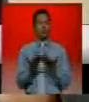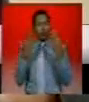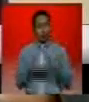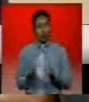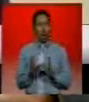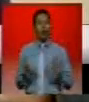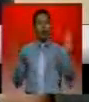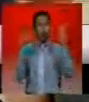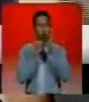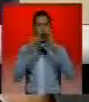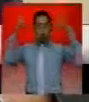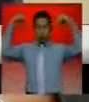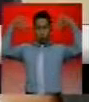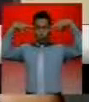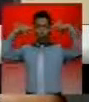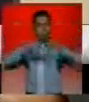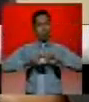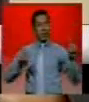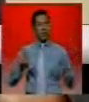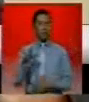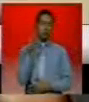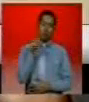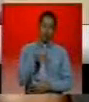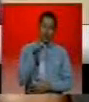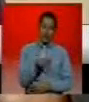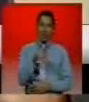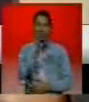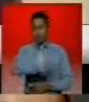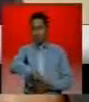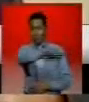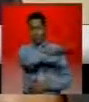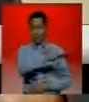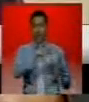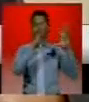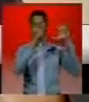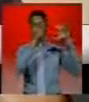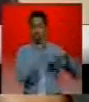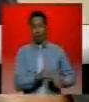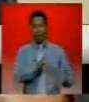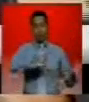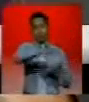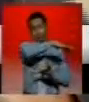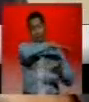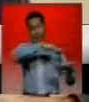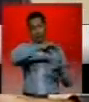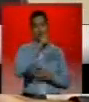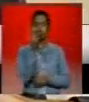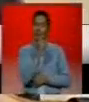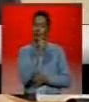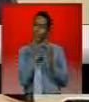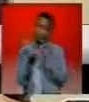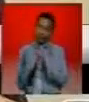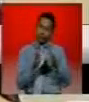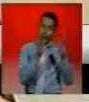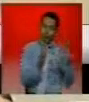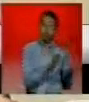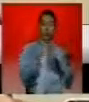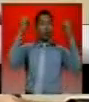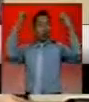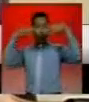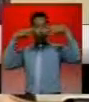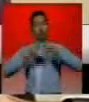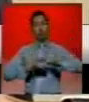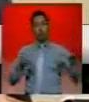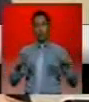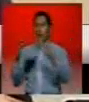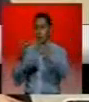restituido. Obviamente hay zonas, la zona cero, que por el nivel de destrucción pues tenemos que planificar la reconstrucción, pero el resto de zonas donde están las viviendas sin